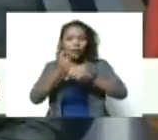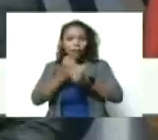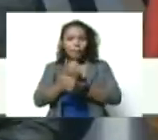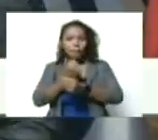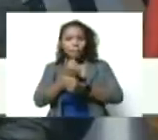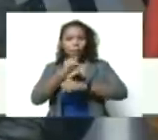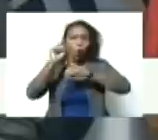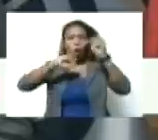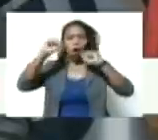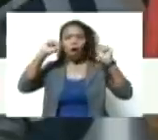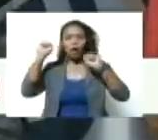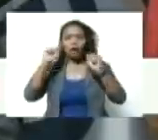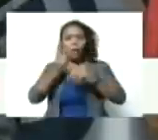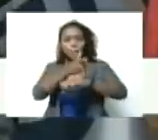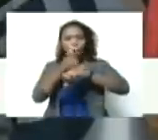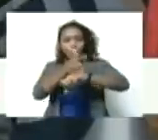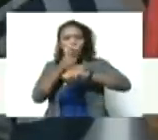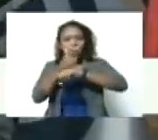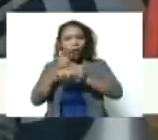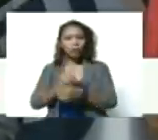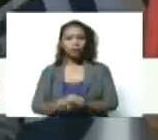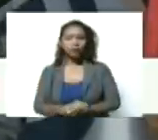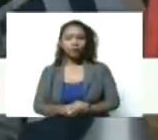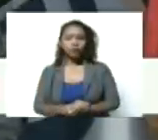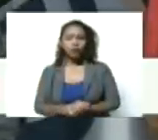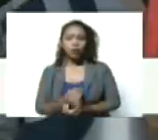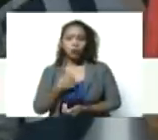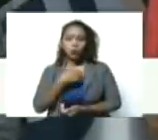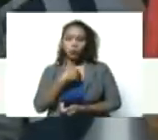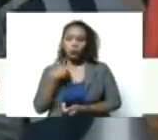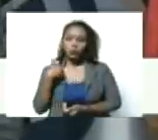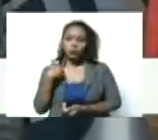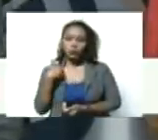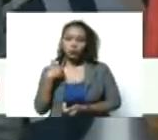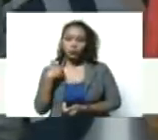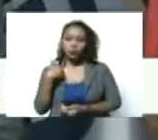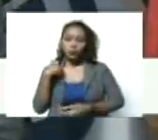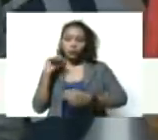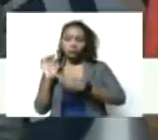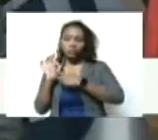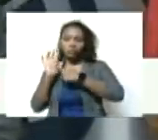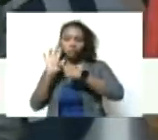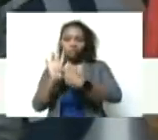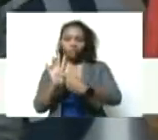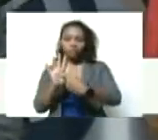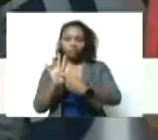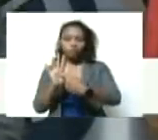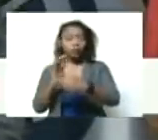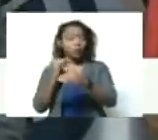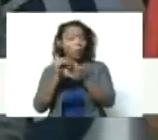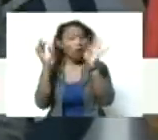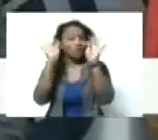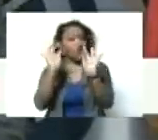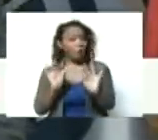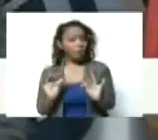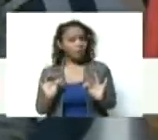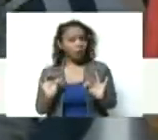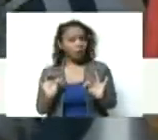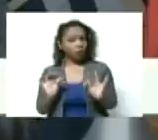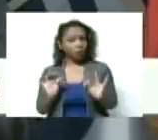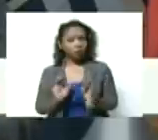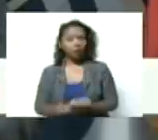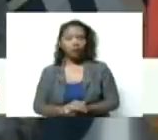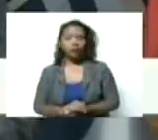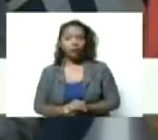de municiones. Quiero destacar igualmente, pues,